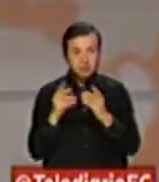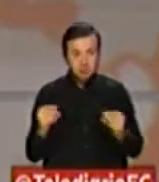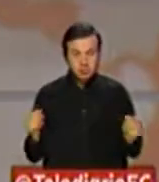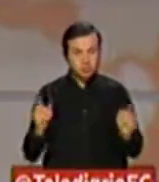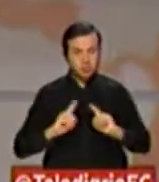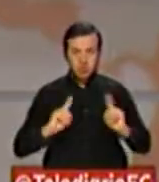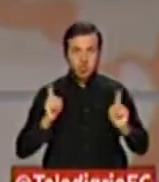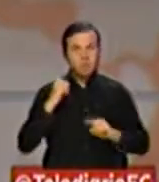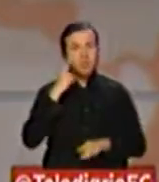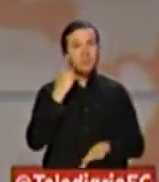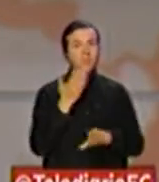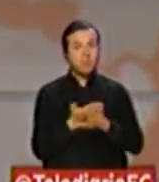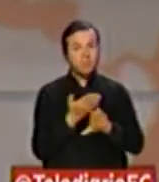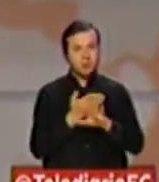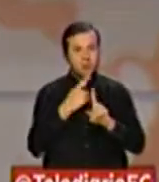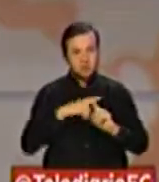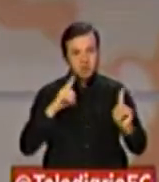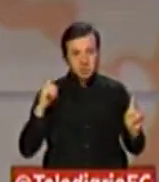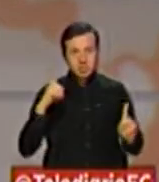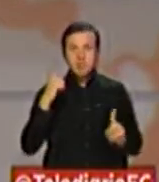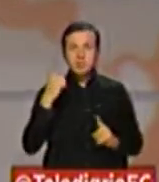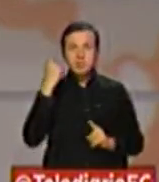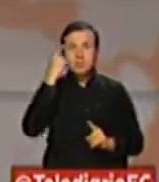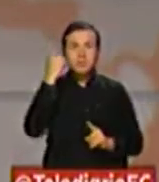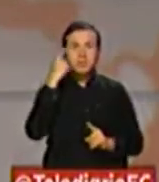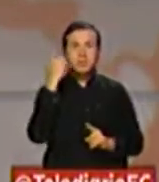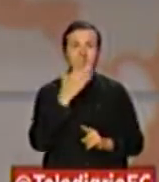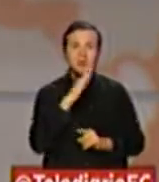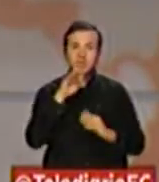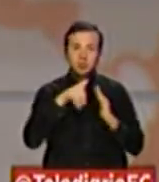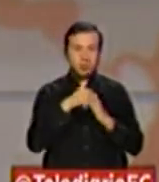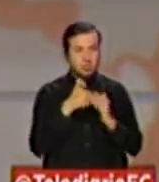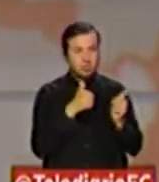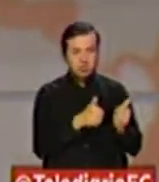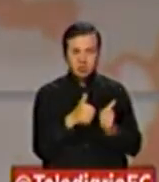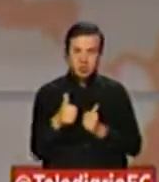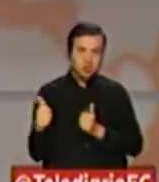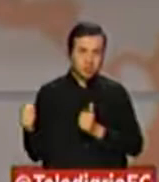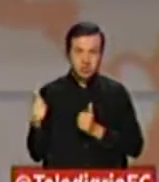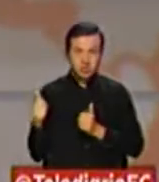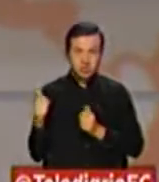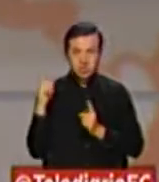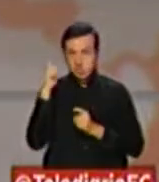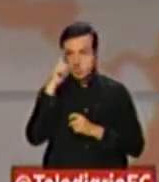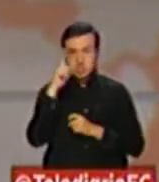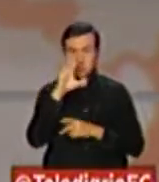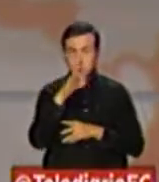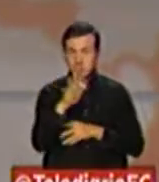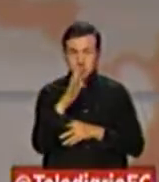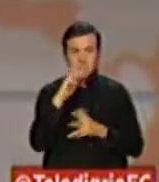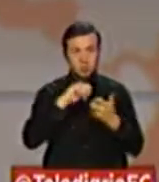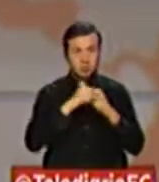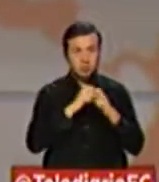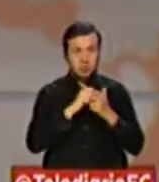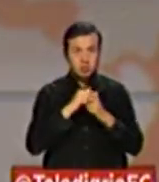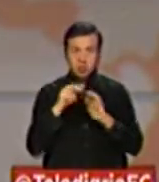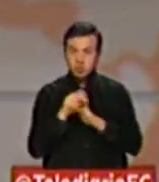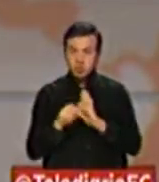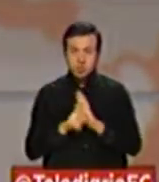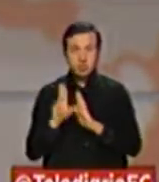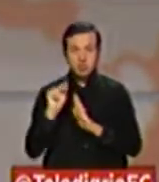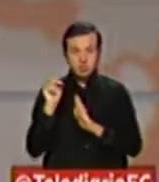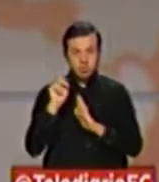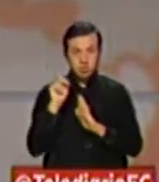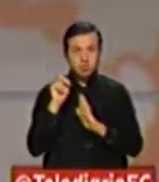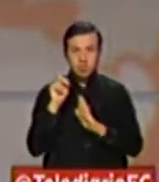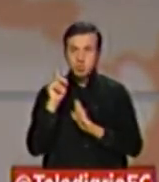es. Yo propongo aquí algo distinto. ¿Qué tal si le apostamos a que todo funcione? Que no es tan difícil. Aquí el problema no es la norma, aquí el problema